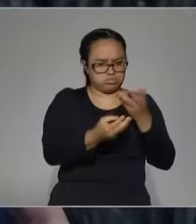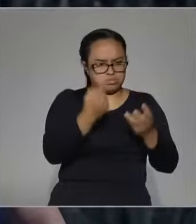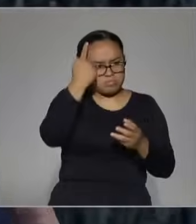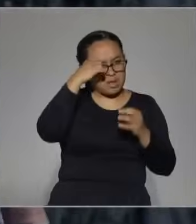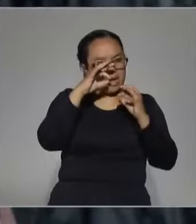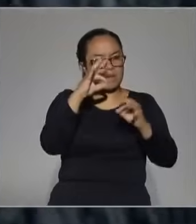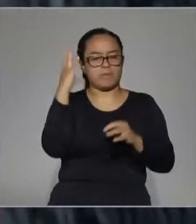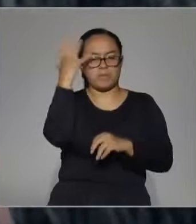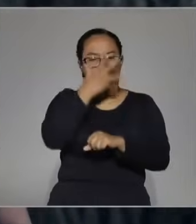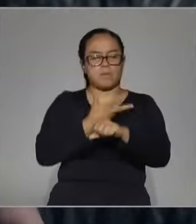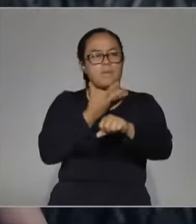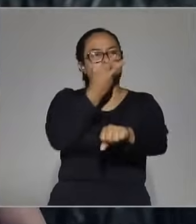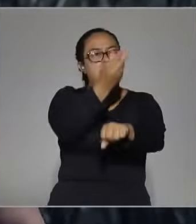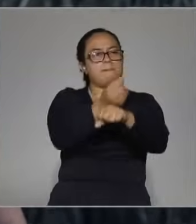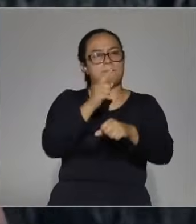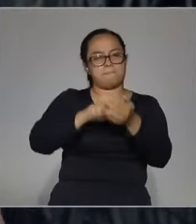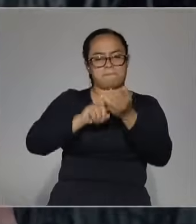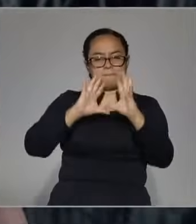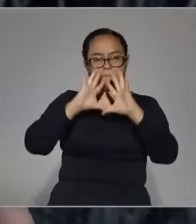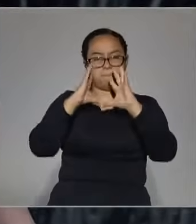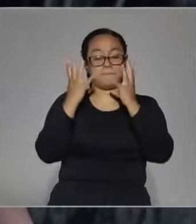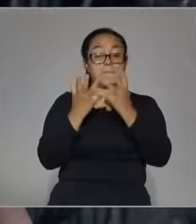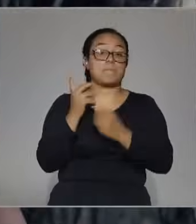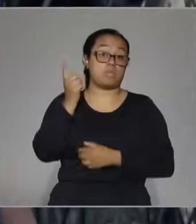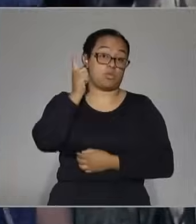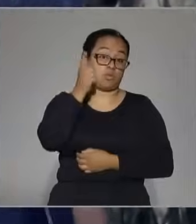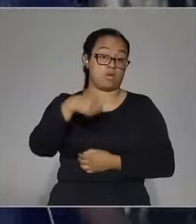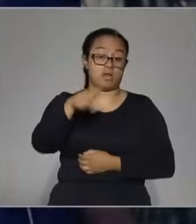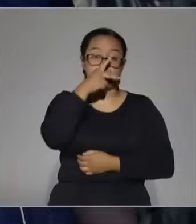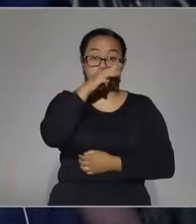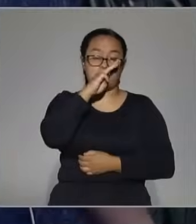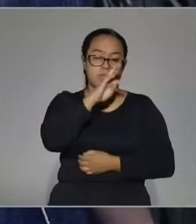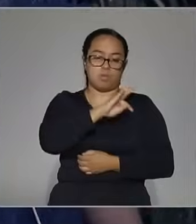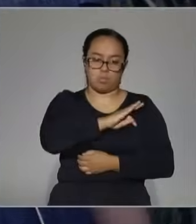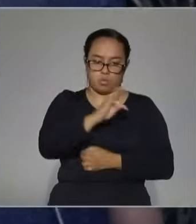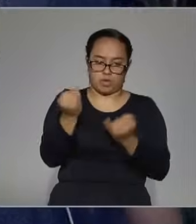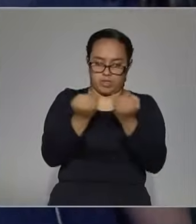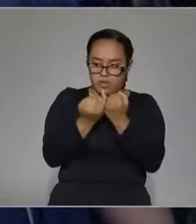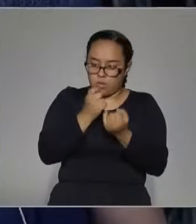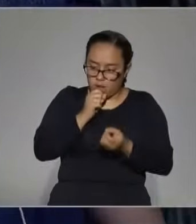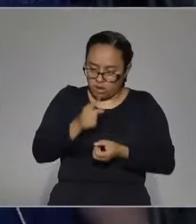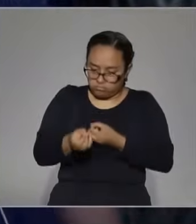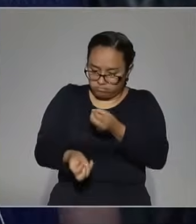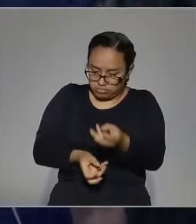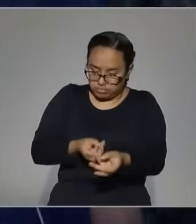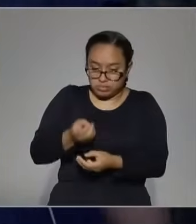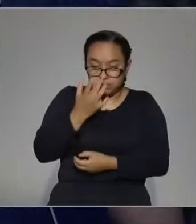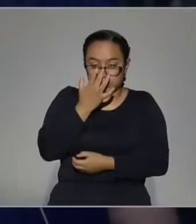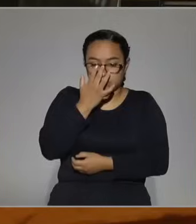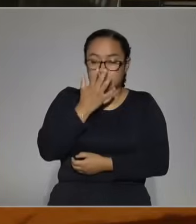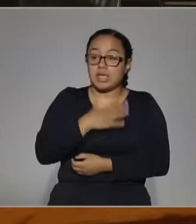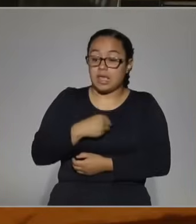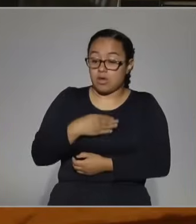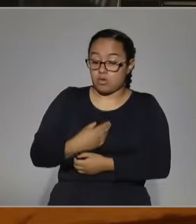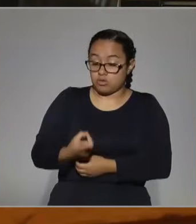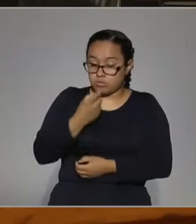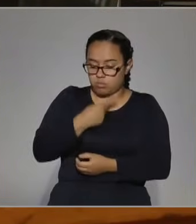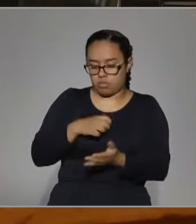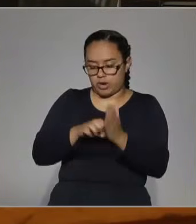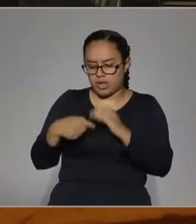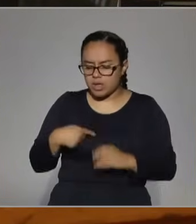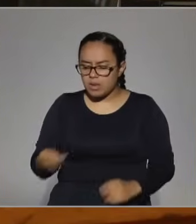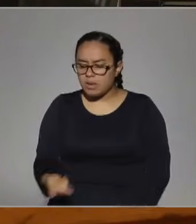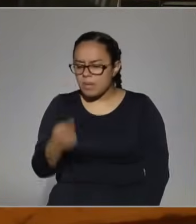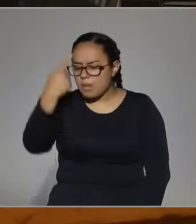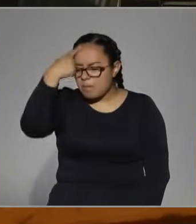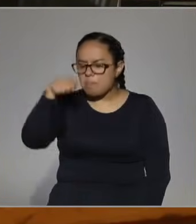mundo. Ojalá que los papás puedan compartir eso y que no los hijos me digan cuando les pregunto ¿para